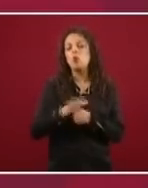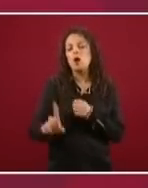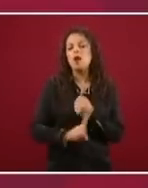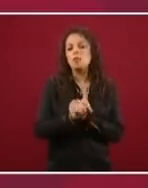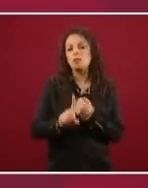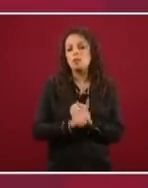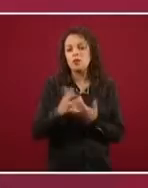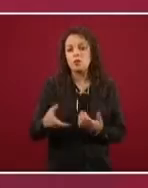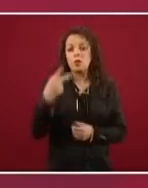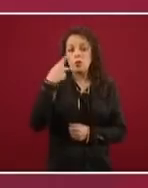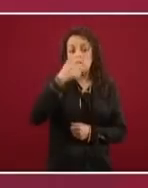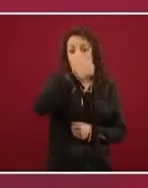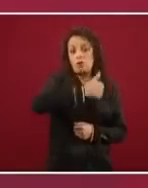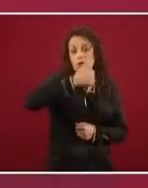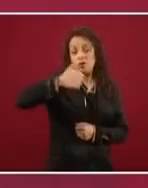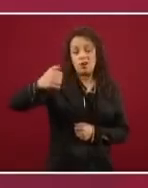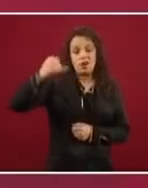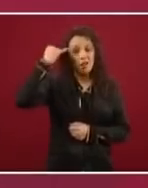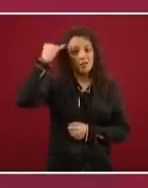ideológicas